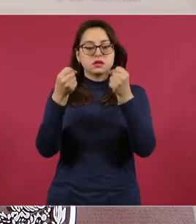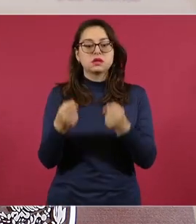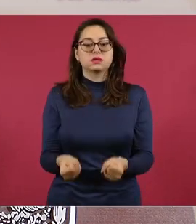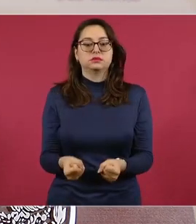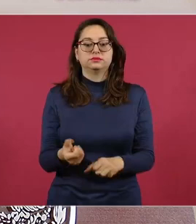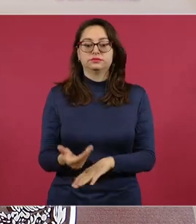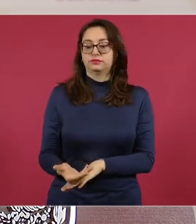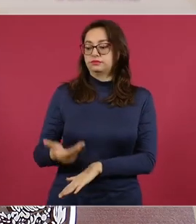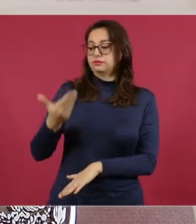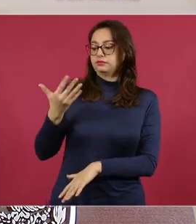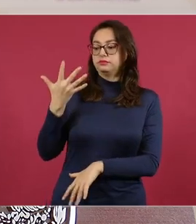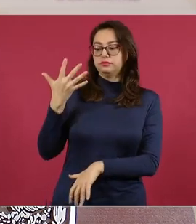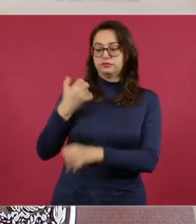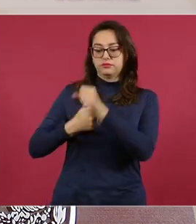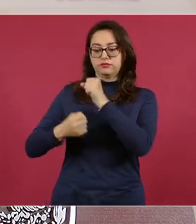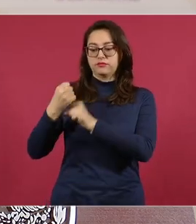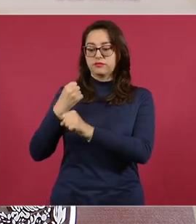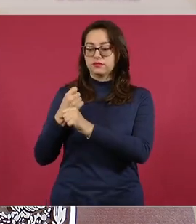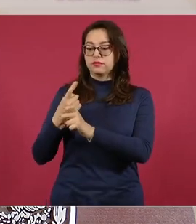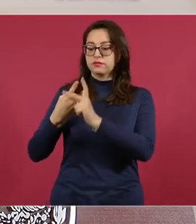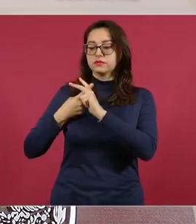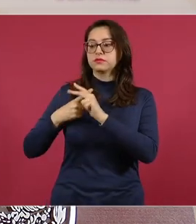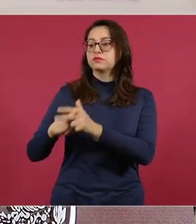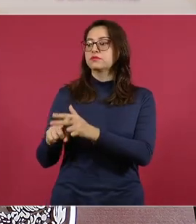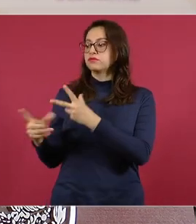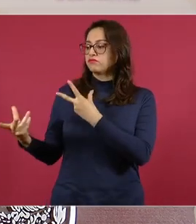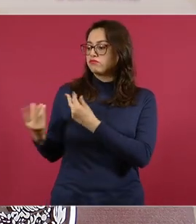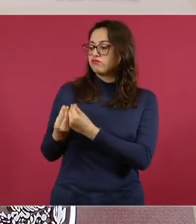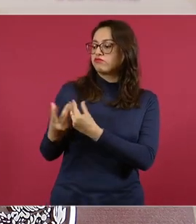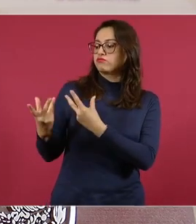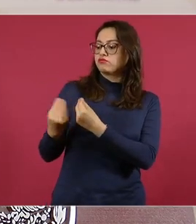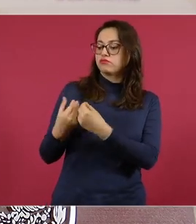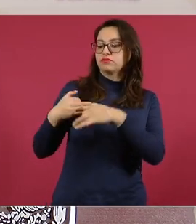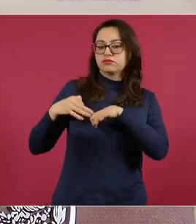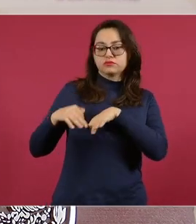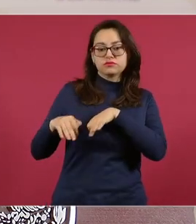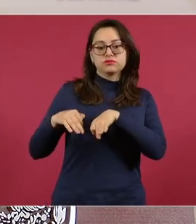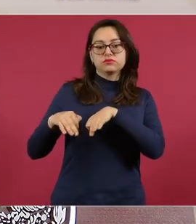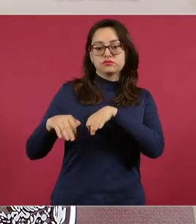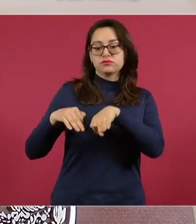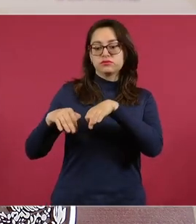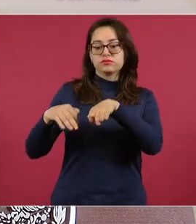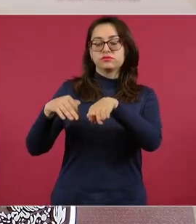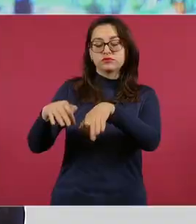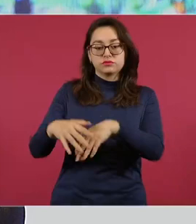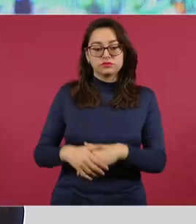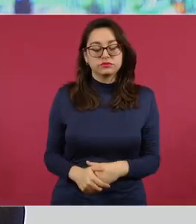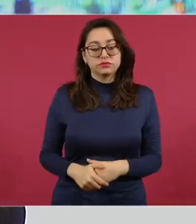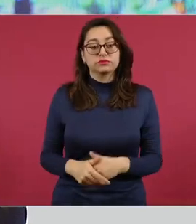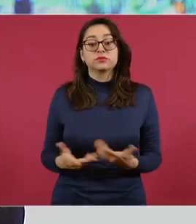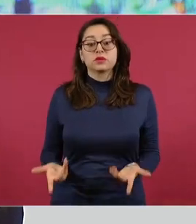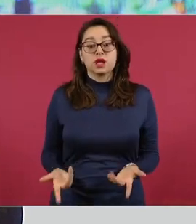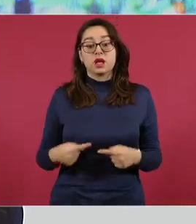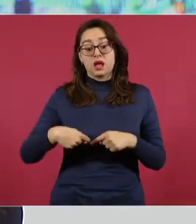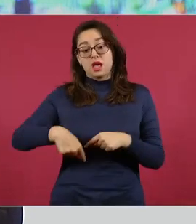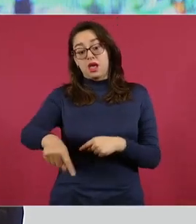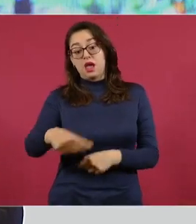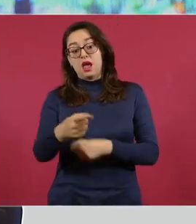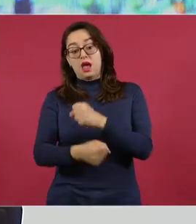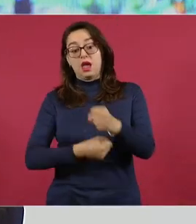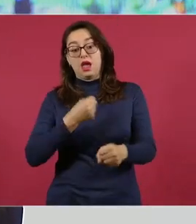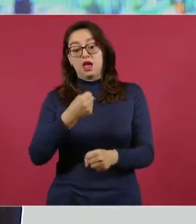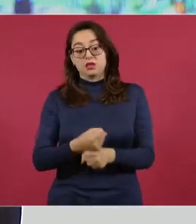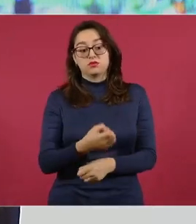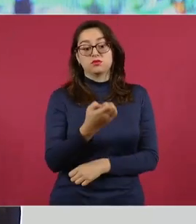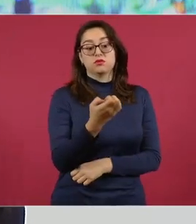iniciamos hace 5 años, mostraremos los resultados de Sembrando Vida a través de 21 foros estatales durante los meses de